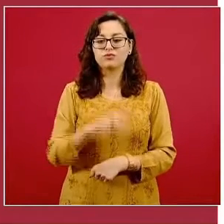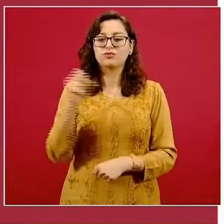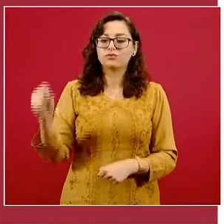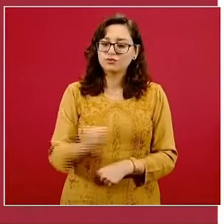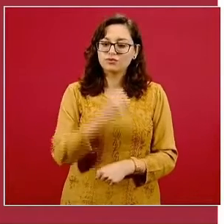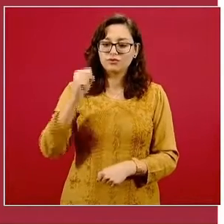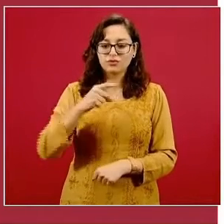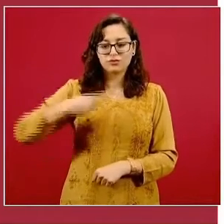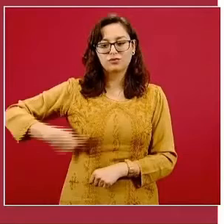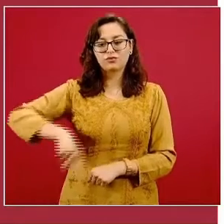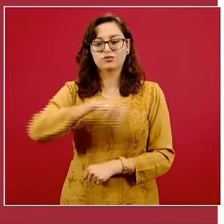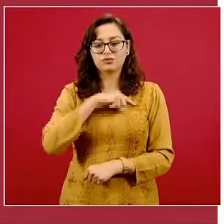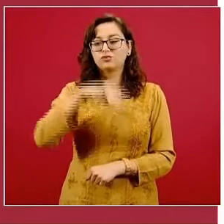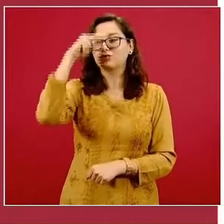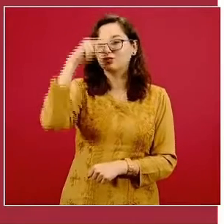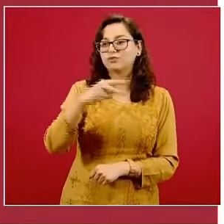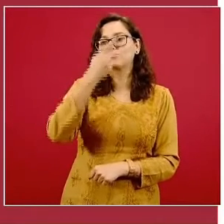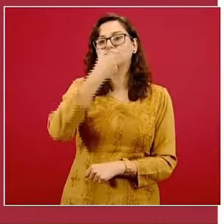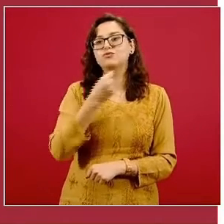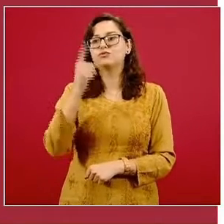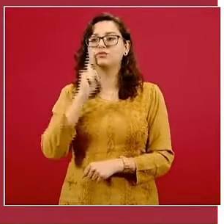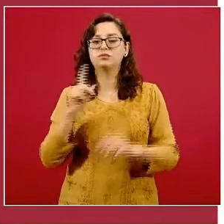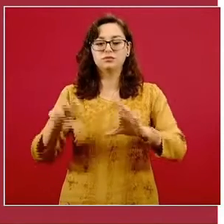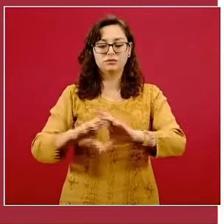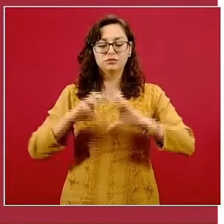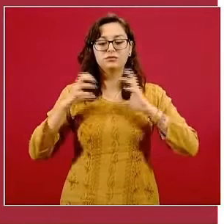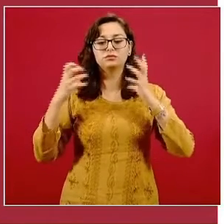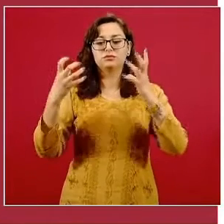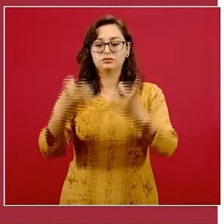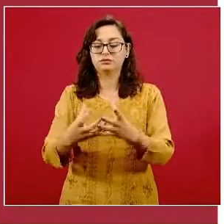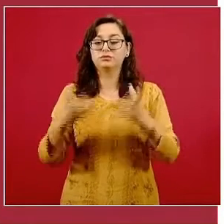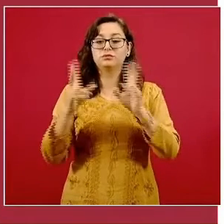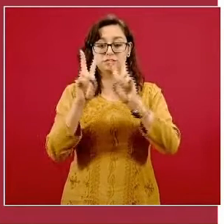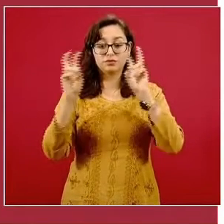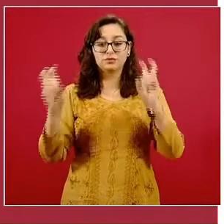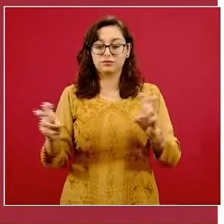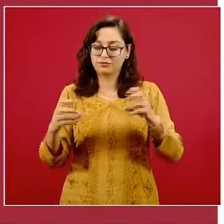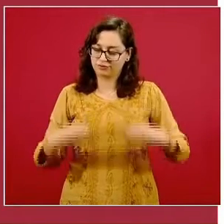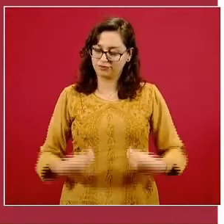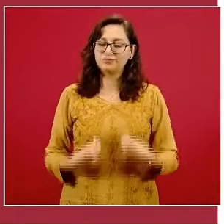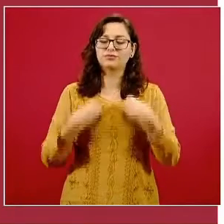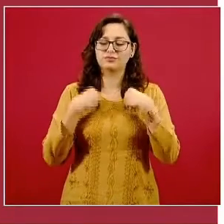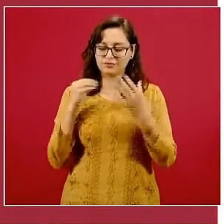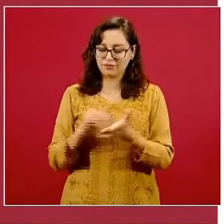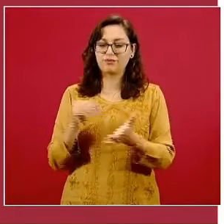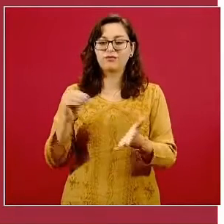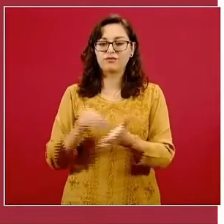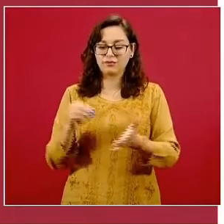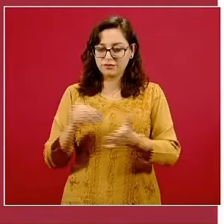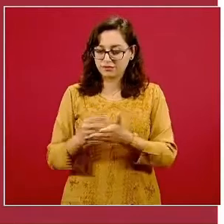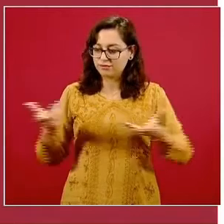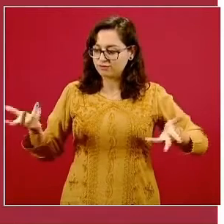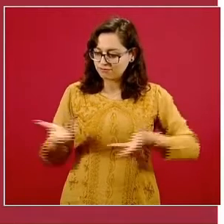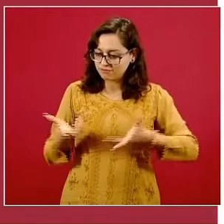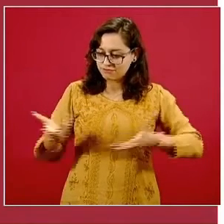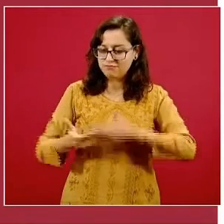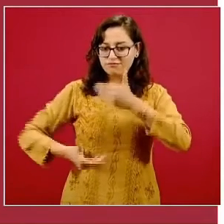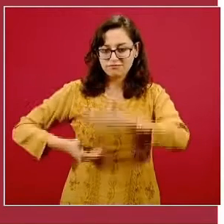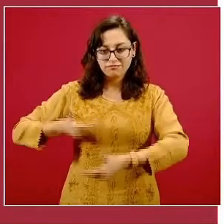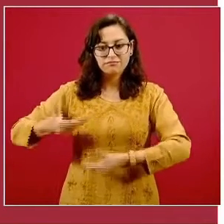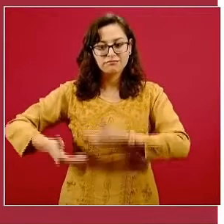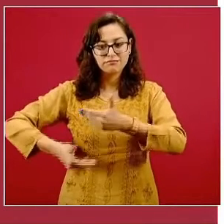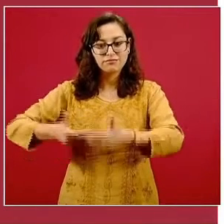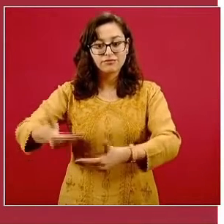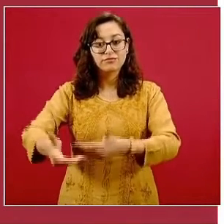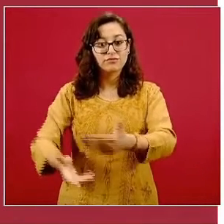los mexicanos, las mexicanas y el mundo entero, esta diversidad sigue viva, sigue regenerándose, inclusive, diría